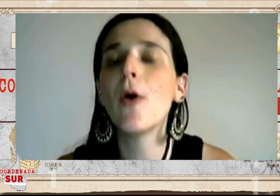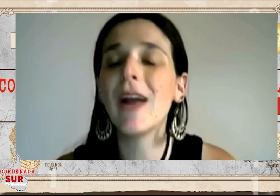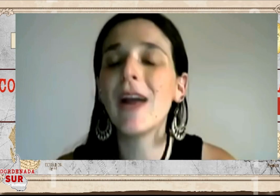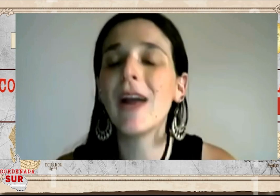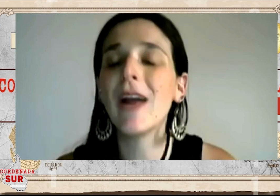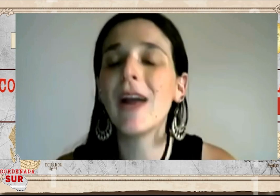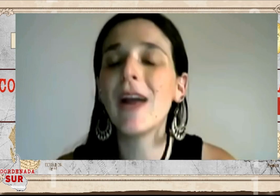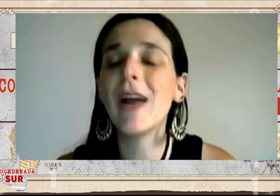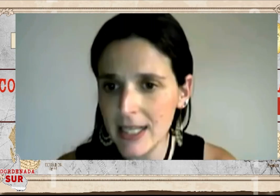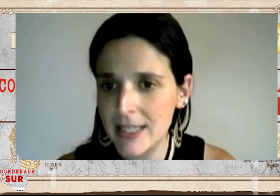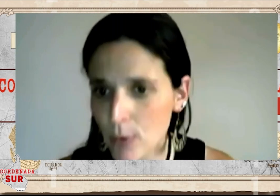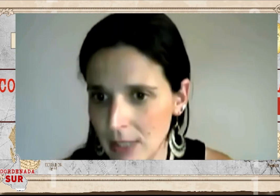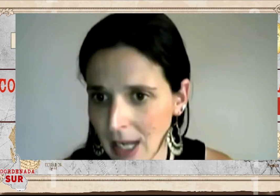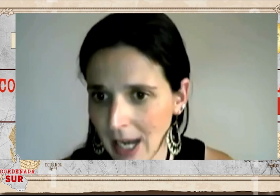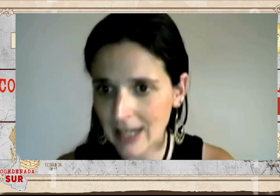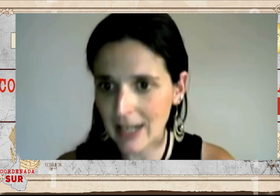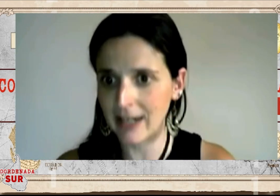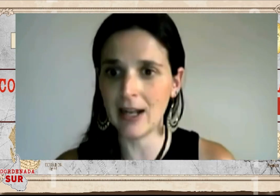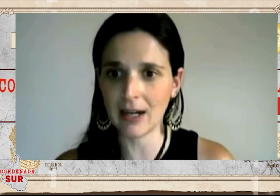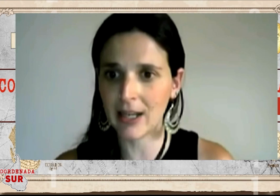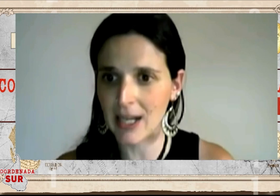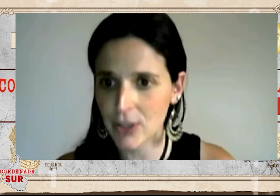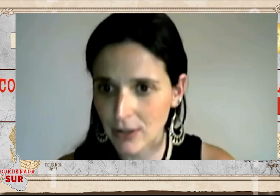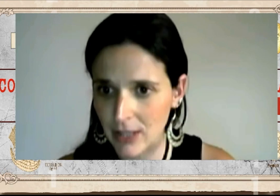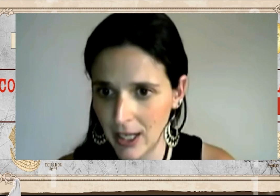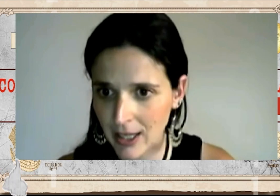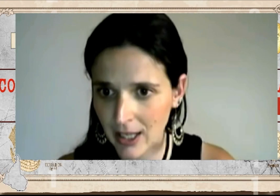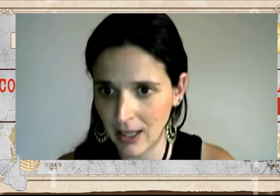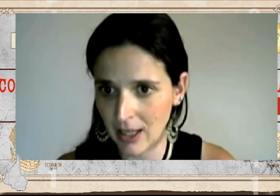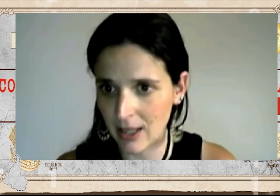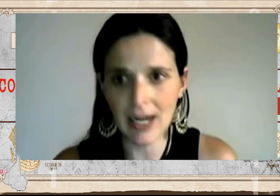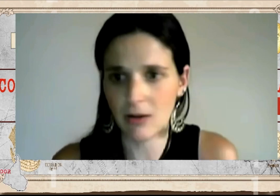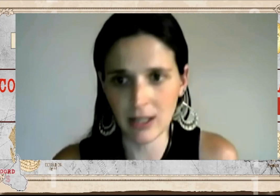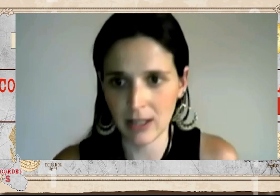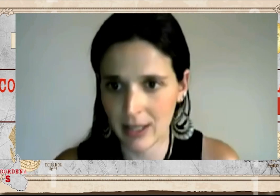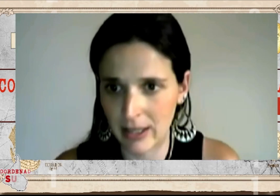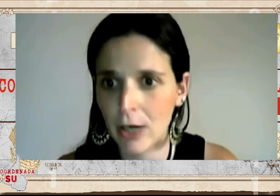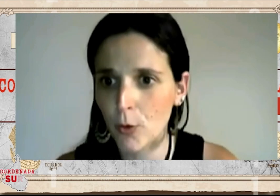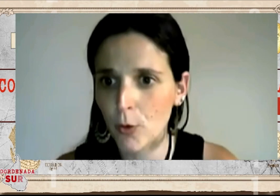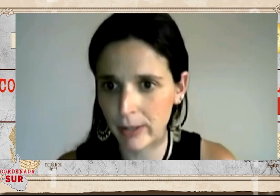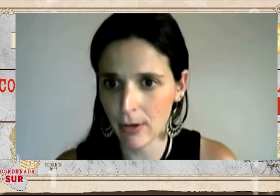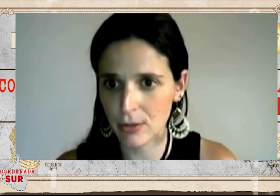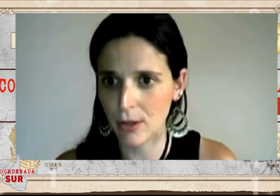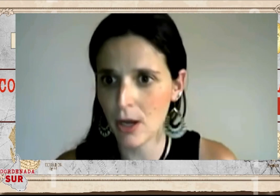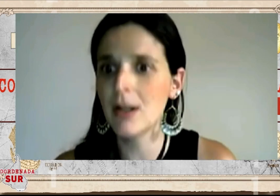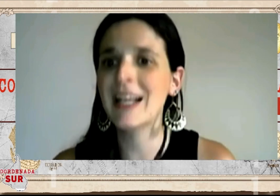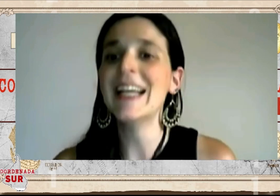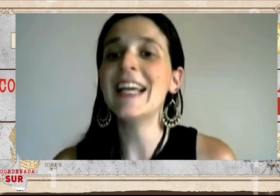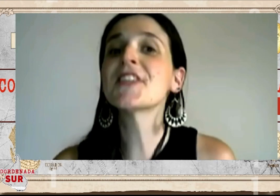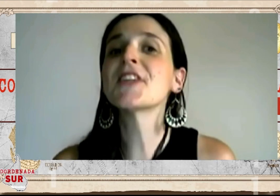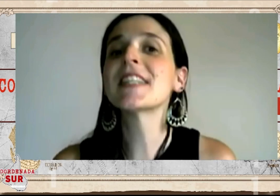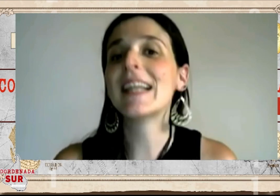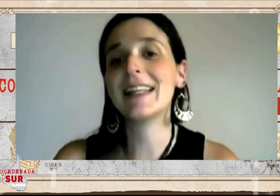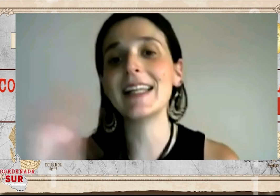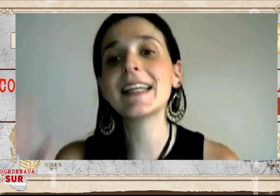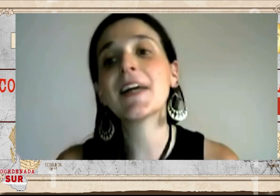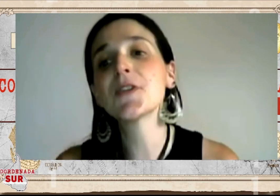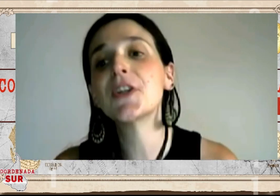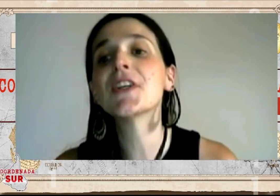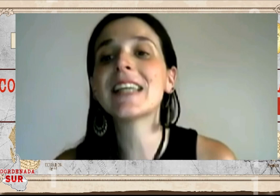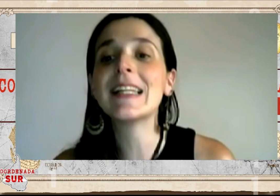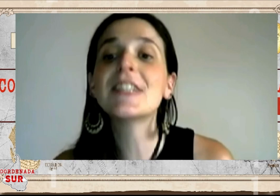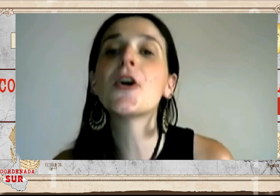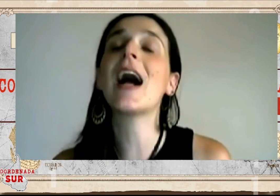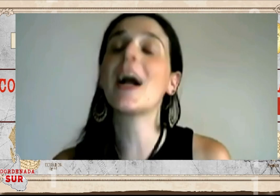el combustible que se usa en la erradicación de los cultivos, ¿no? Eso desde Estados Unidos